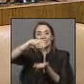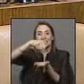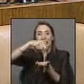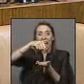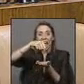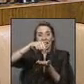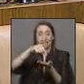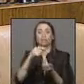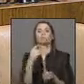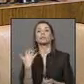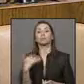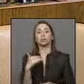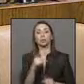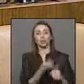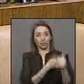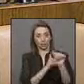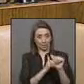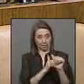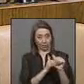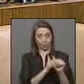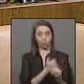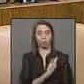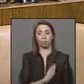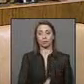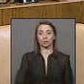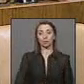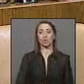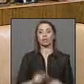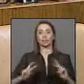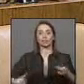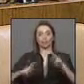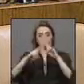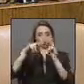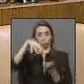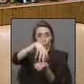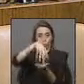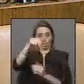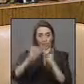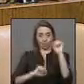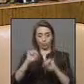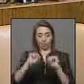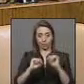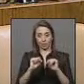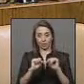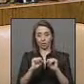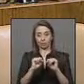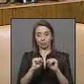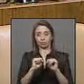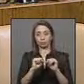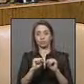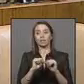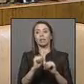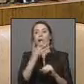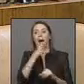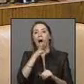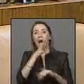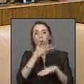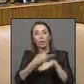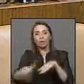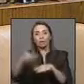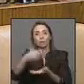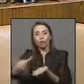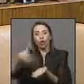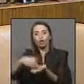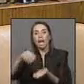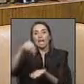importante, Presidente, no solamente que se puedan construir, de habilitar estas plantas desaladoras, sino que